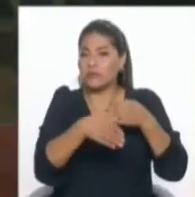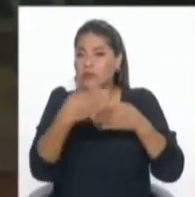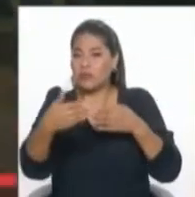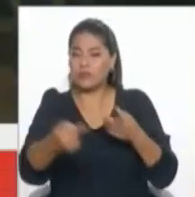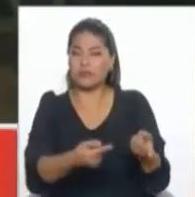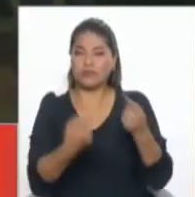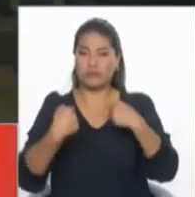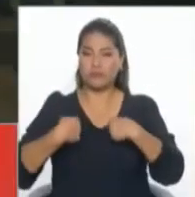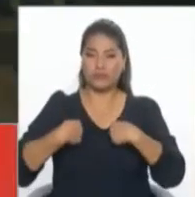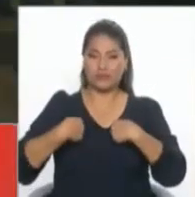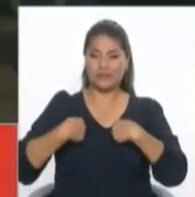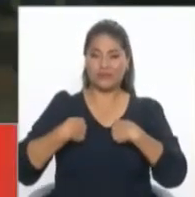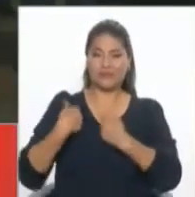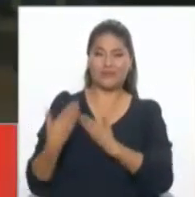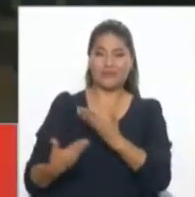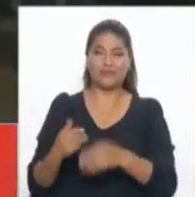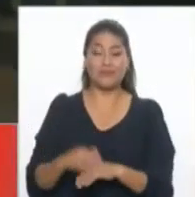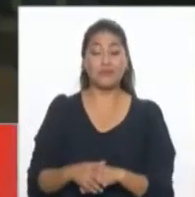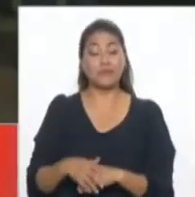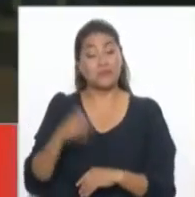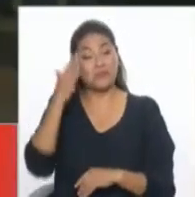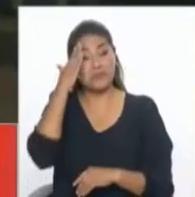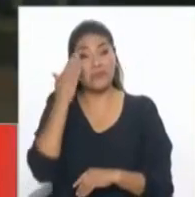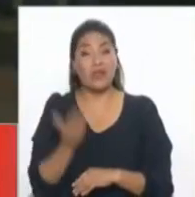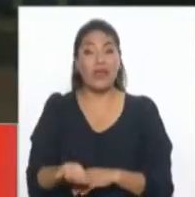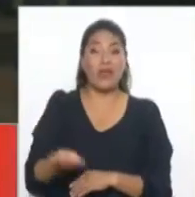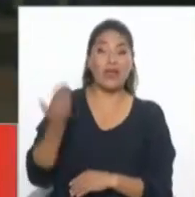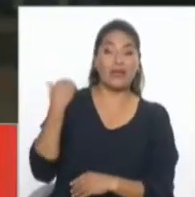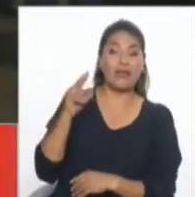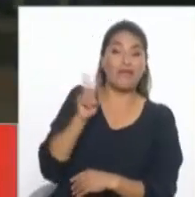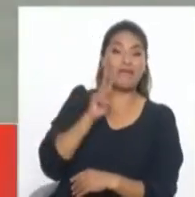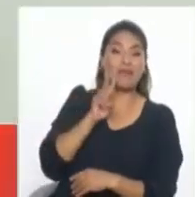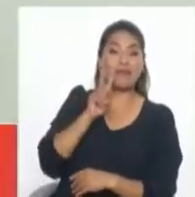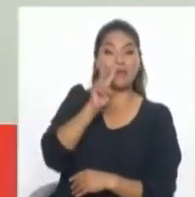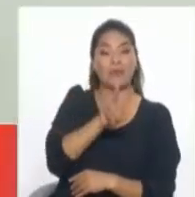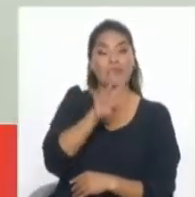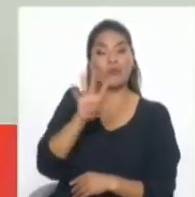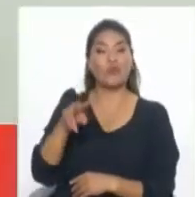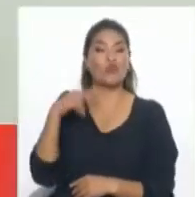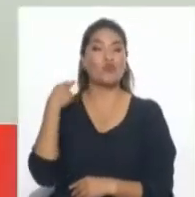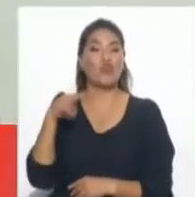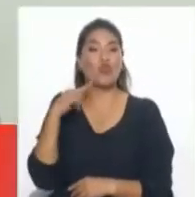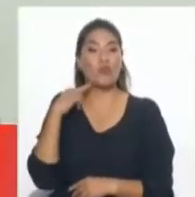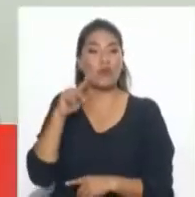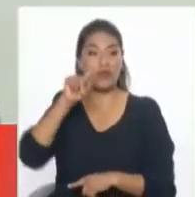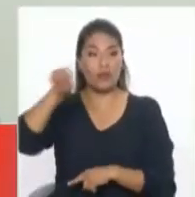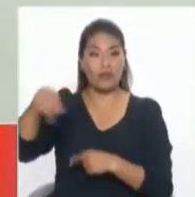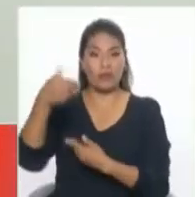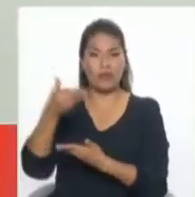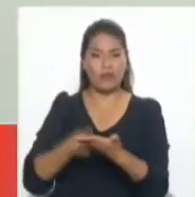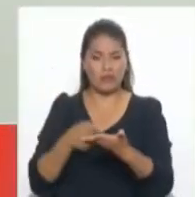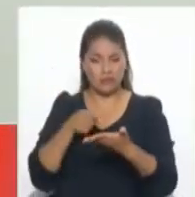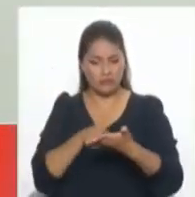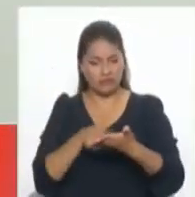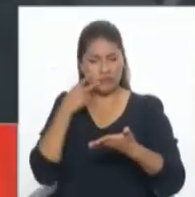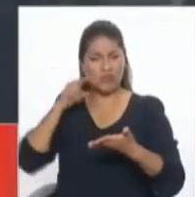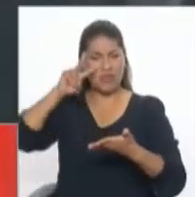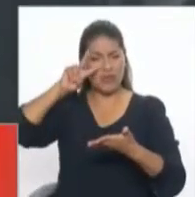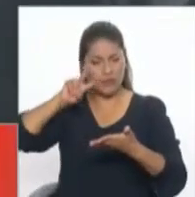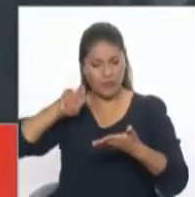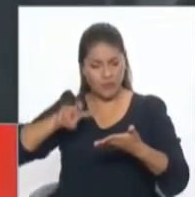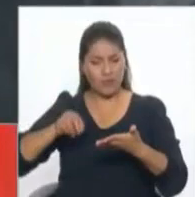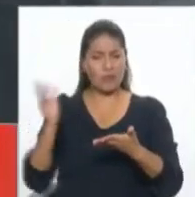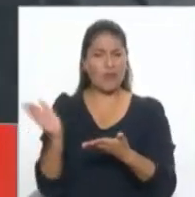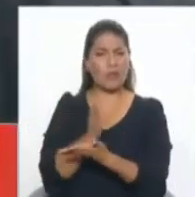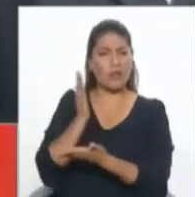Dina Boluarte, mencionó que es sospechoso que el pasado viernes 24 de noviembre fue notificada sobre la prolongación de la investigación de